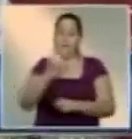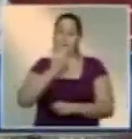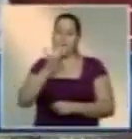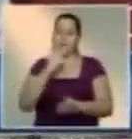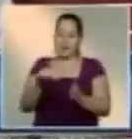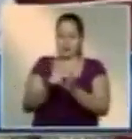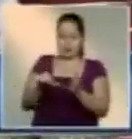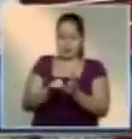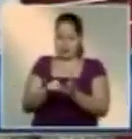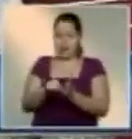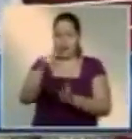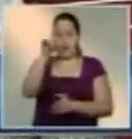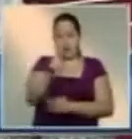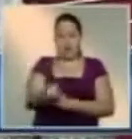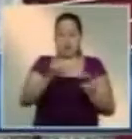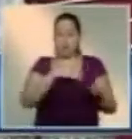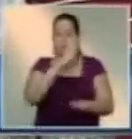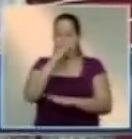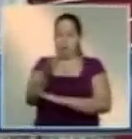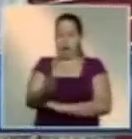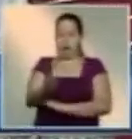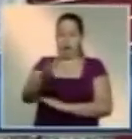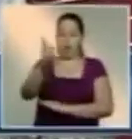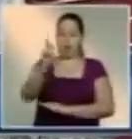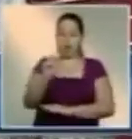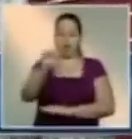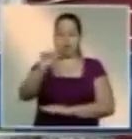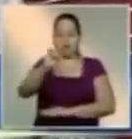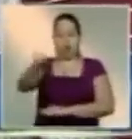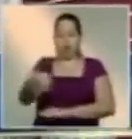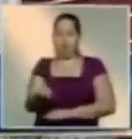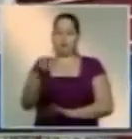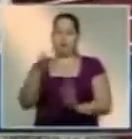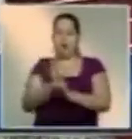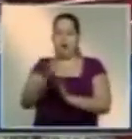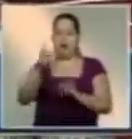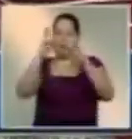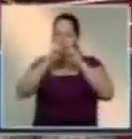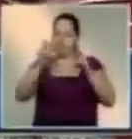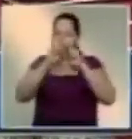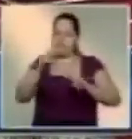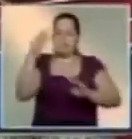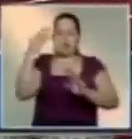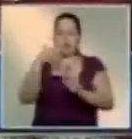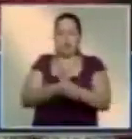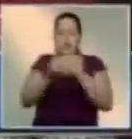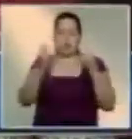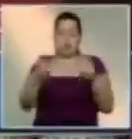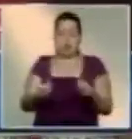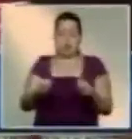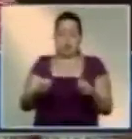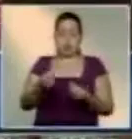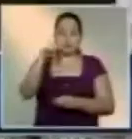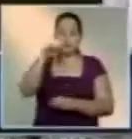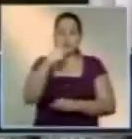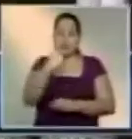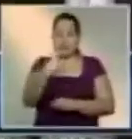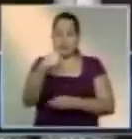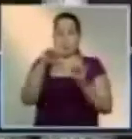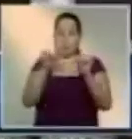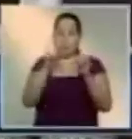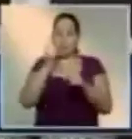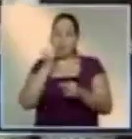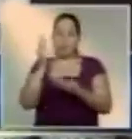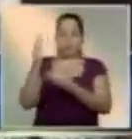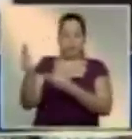el estado de Aragua, pues se acudieron a la sede del Tribunal Supremo de Justicia para revisar cuál es la situación. Los acompañó el diputado Ismael